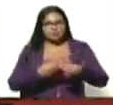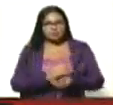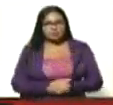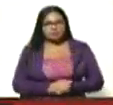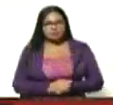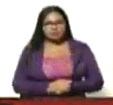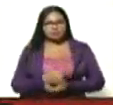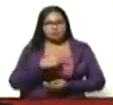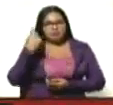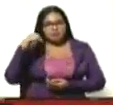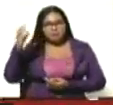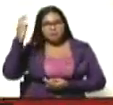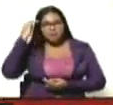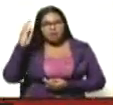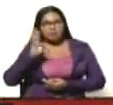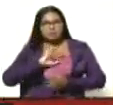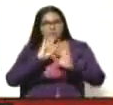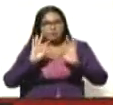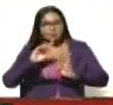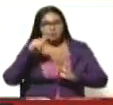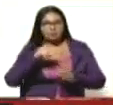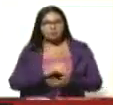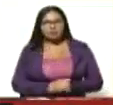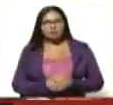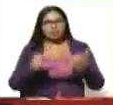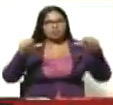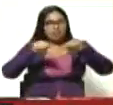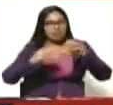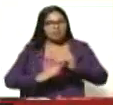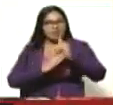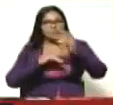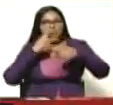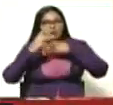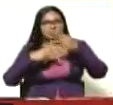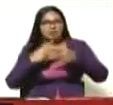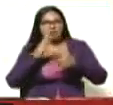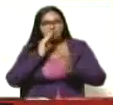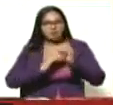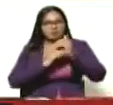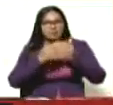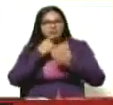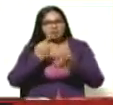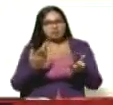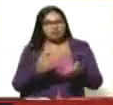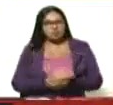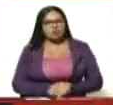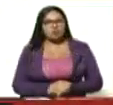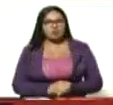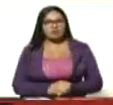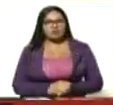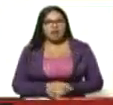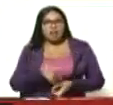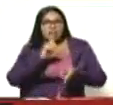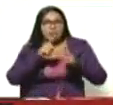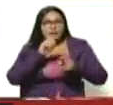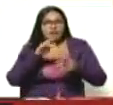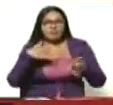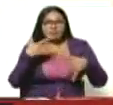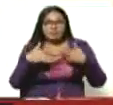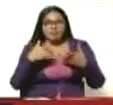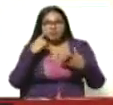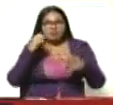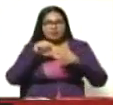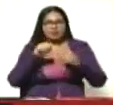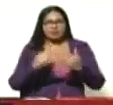tener en nuestra memoria a un fracasado dirigente político y sindical diciendo que cierta actividad nefasta se les